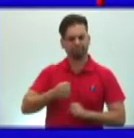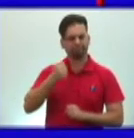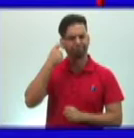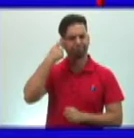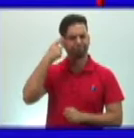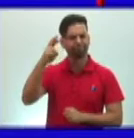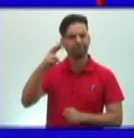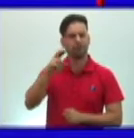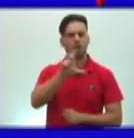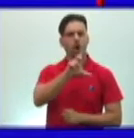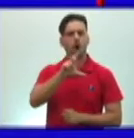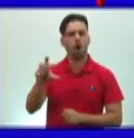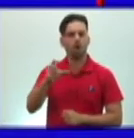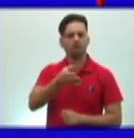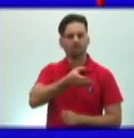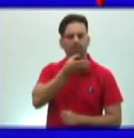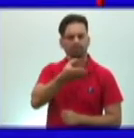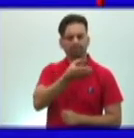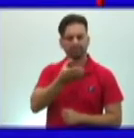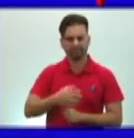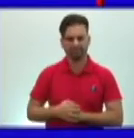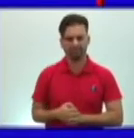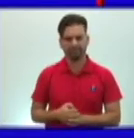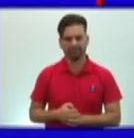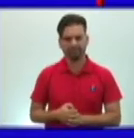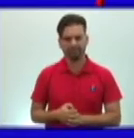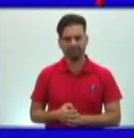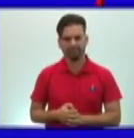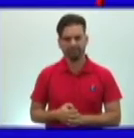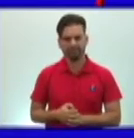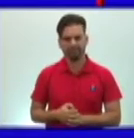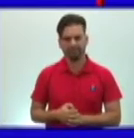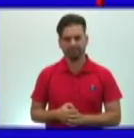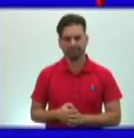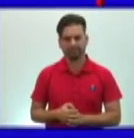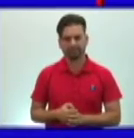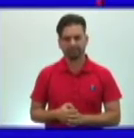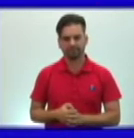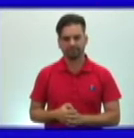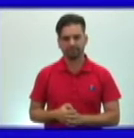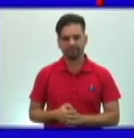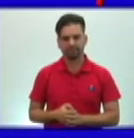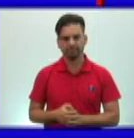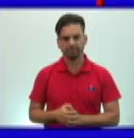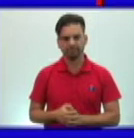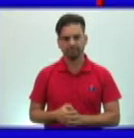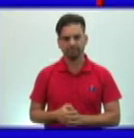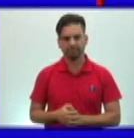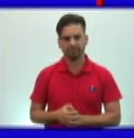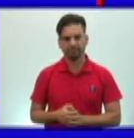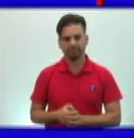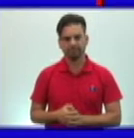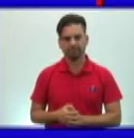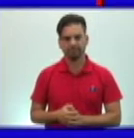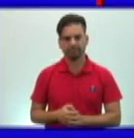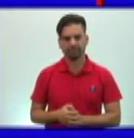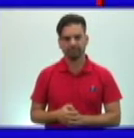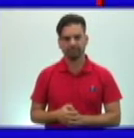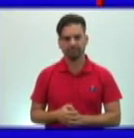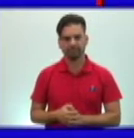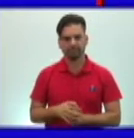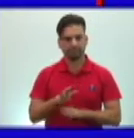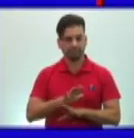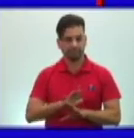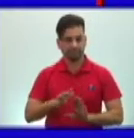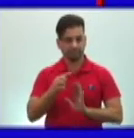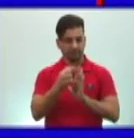tiene que construir las fichas tal como lo ha realizado, relacionado con el idealismo y con el materialismo. Por lo tanto, dicho estos